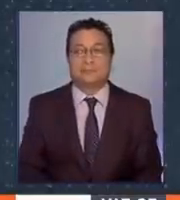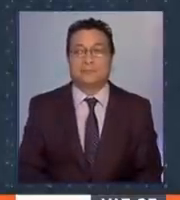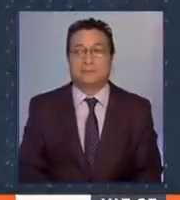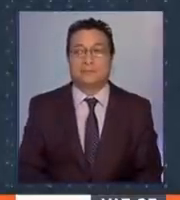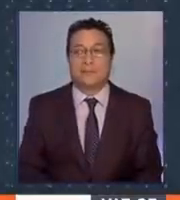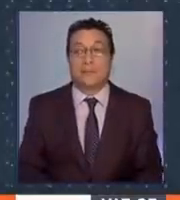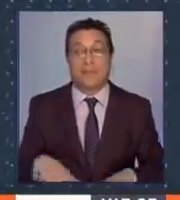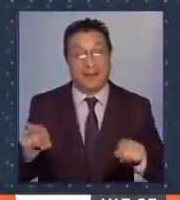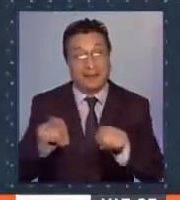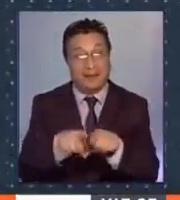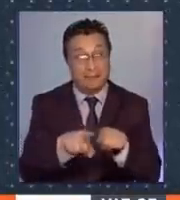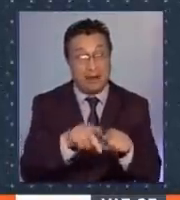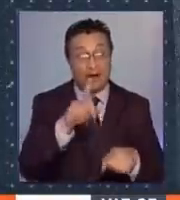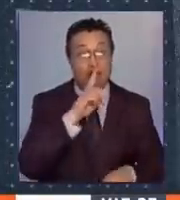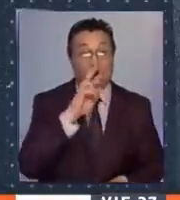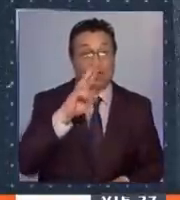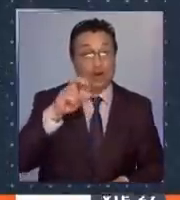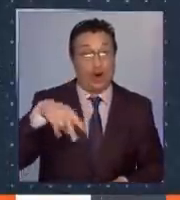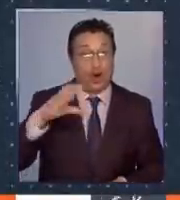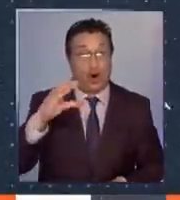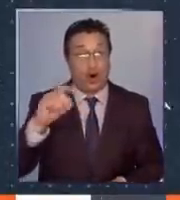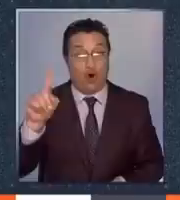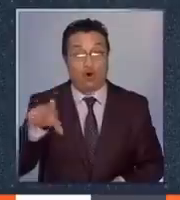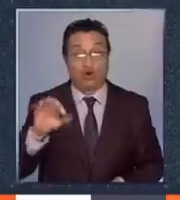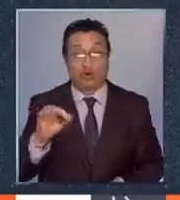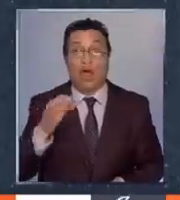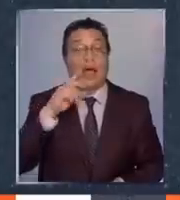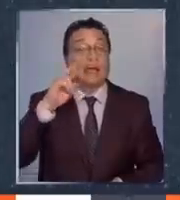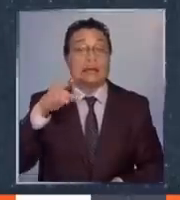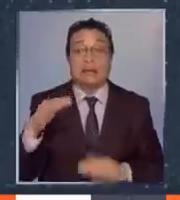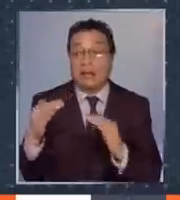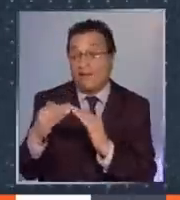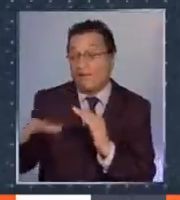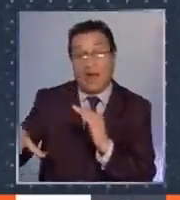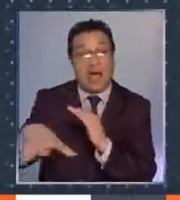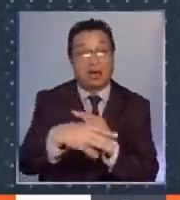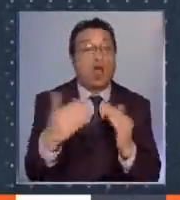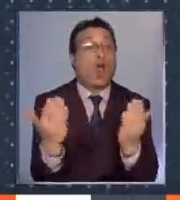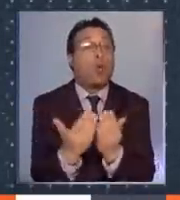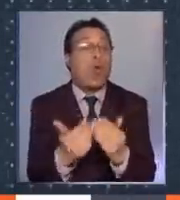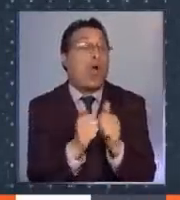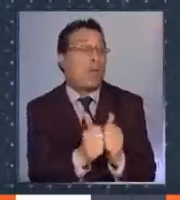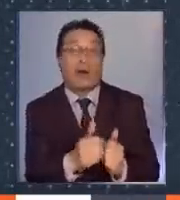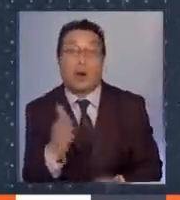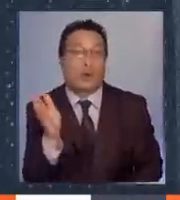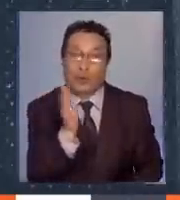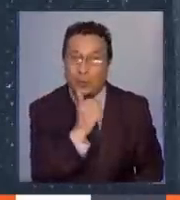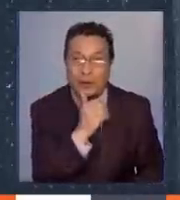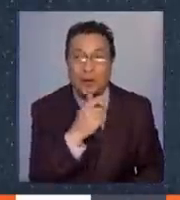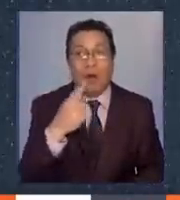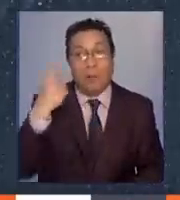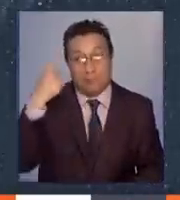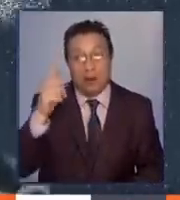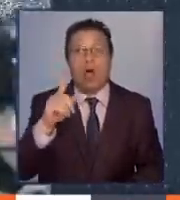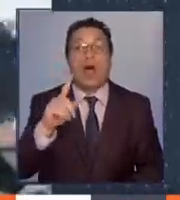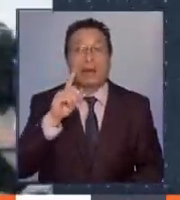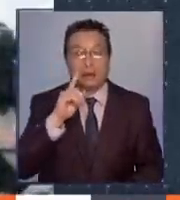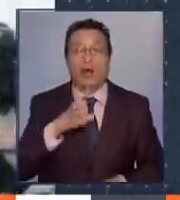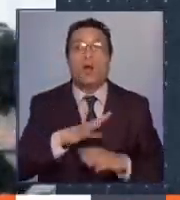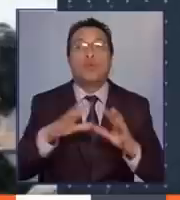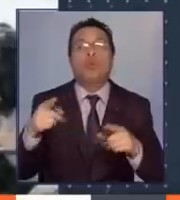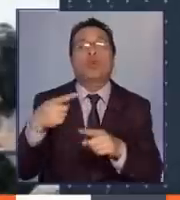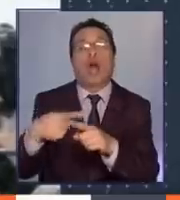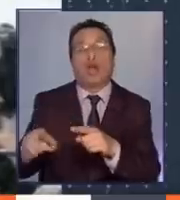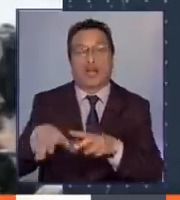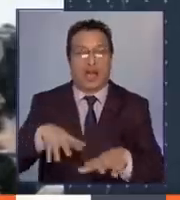Los hermanos Troncoso se criaron sin vecindario ni compañeros de colegio, pero a cambio dicen que tuvieron muchas otras